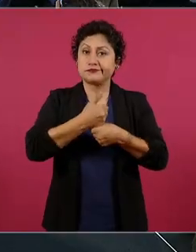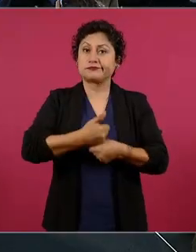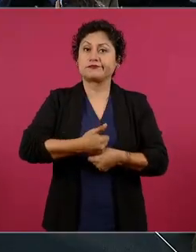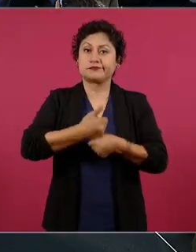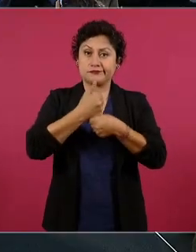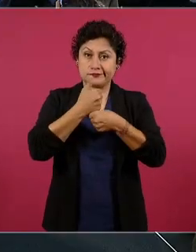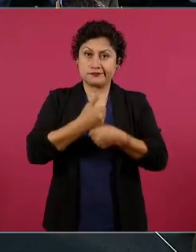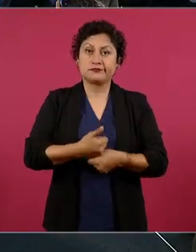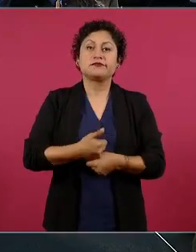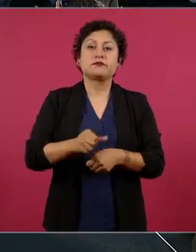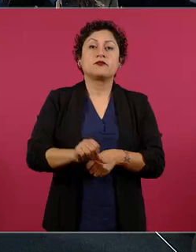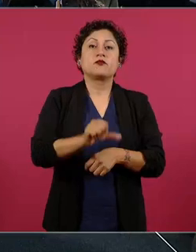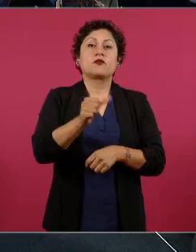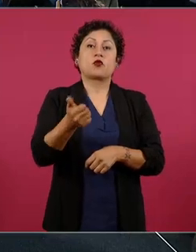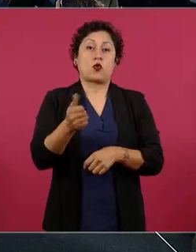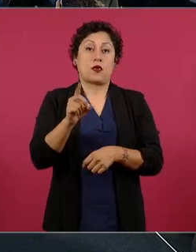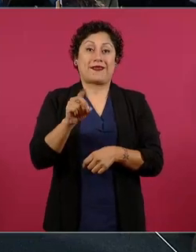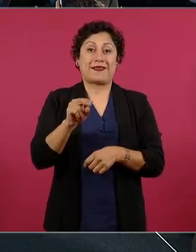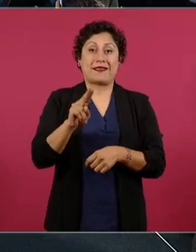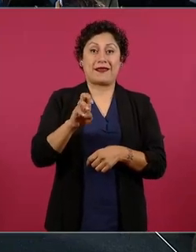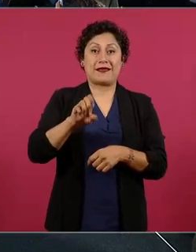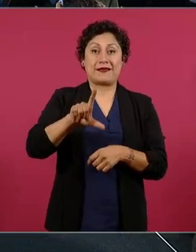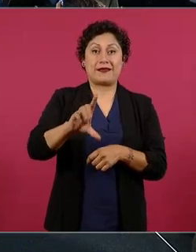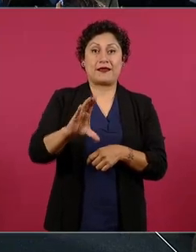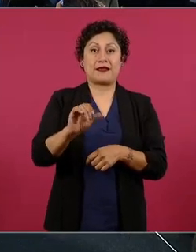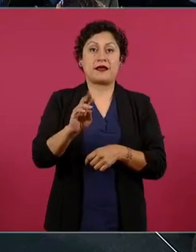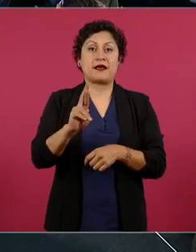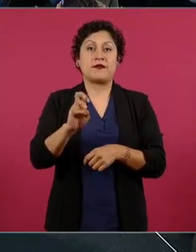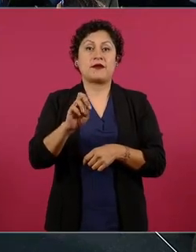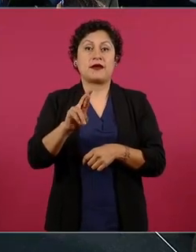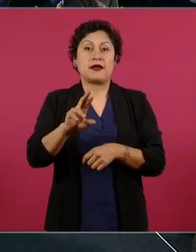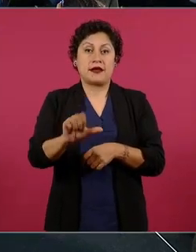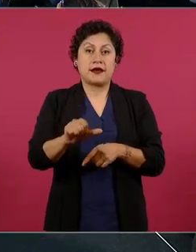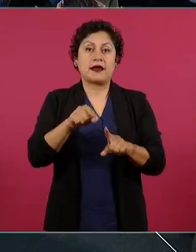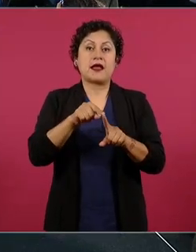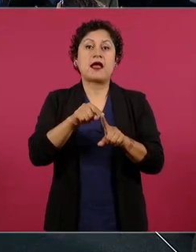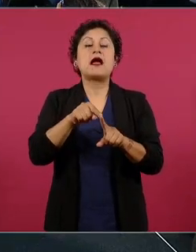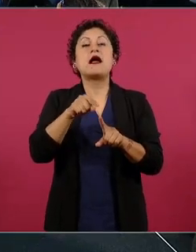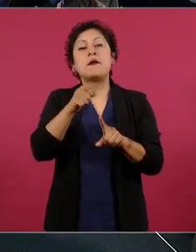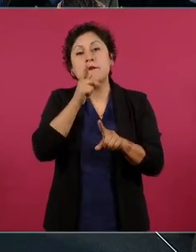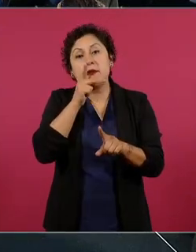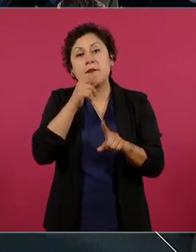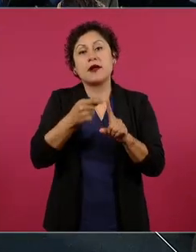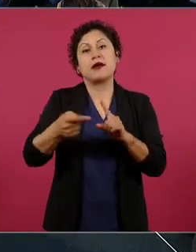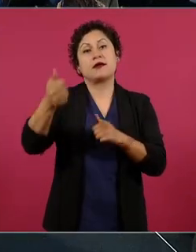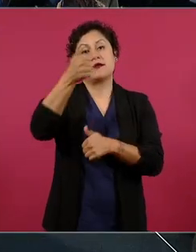Daniel Cabrera, el hijo del Aguizote, ¿cuántas veces preso?